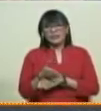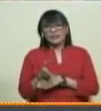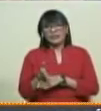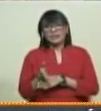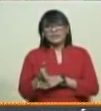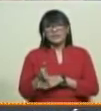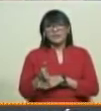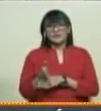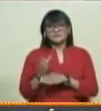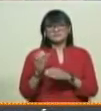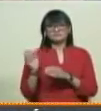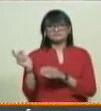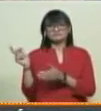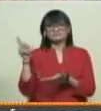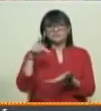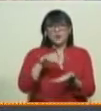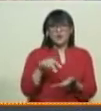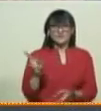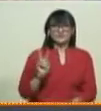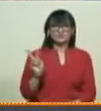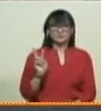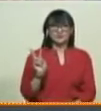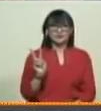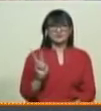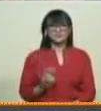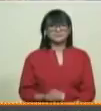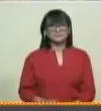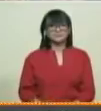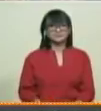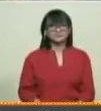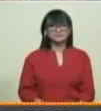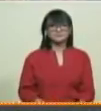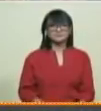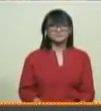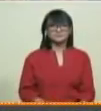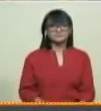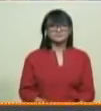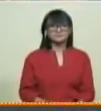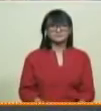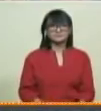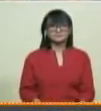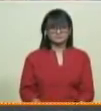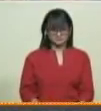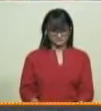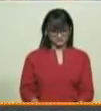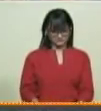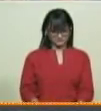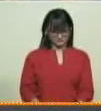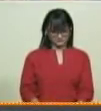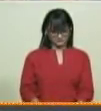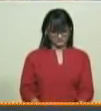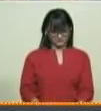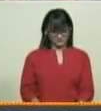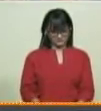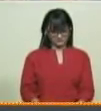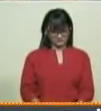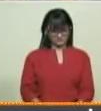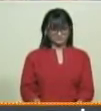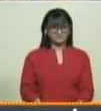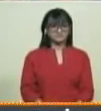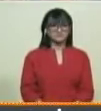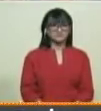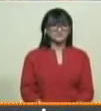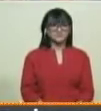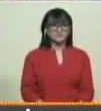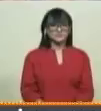transferencia de sus productos. Ancak 1 Mayıs itibariyle Panama ile Venezuela arasında